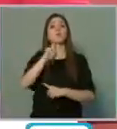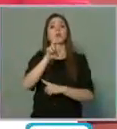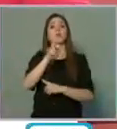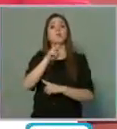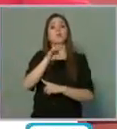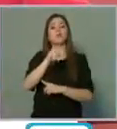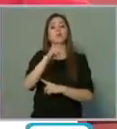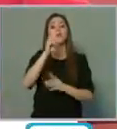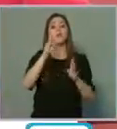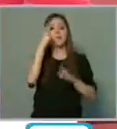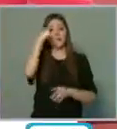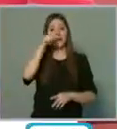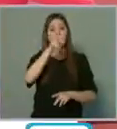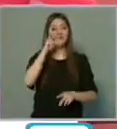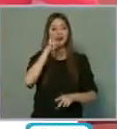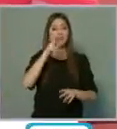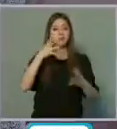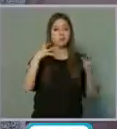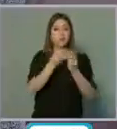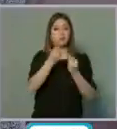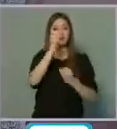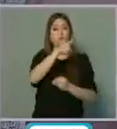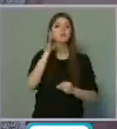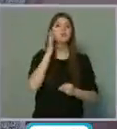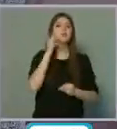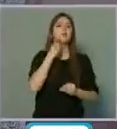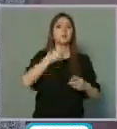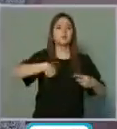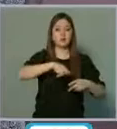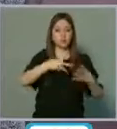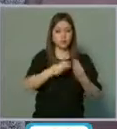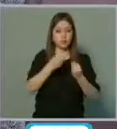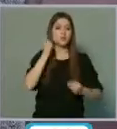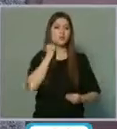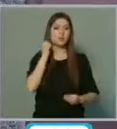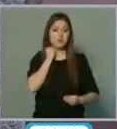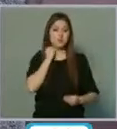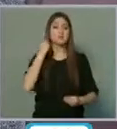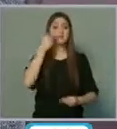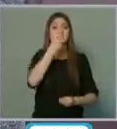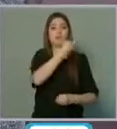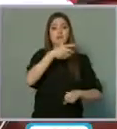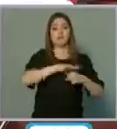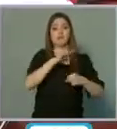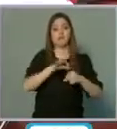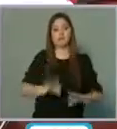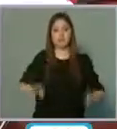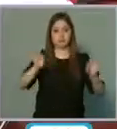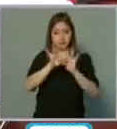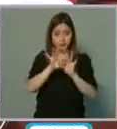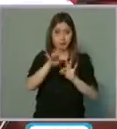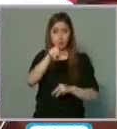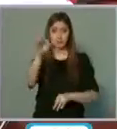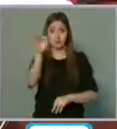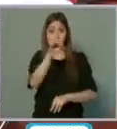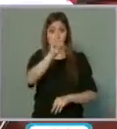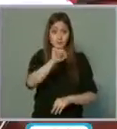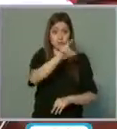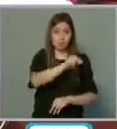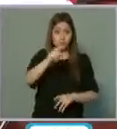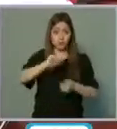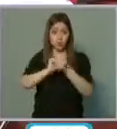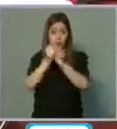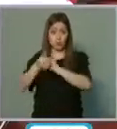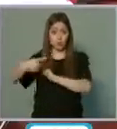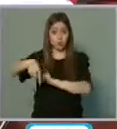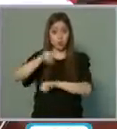en la Cámara de Representantes y también la mayoría en el Senado. Entonces es una elección muy, muy importante, la cual, pues bueno, en caso de que cambie la configuración